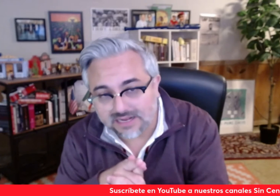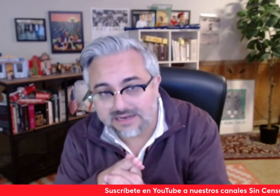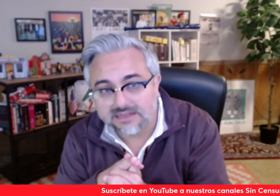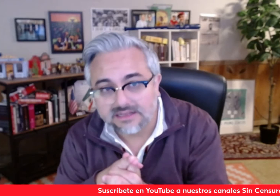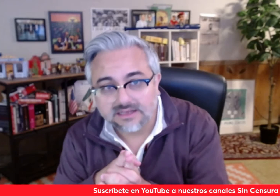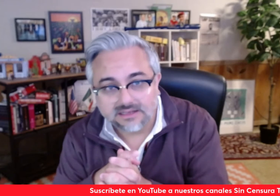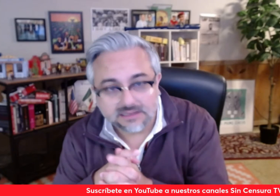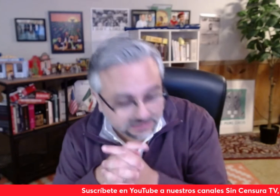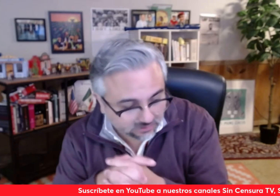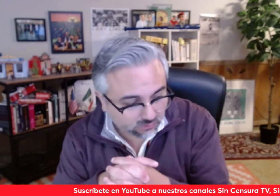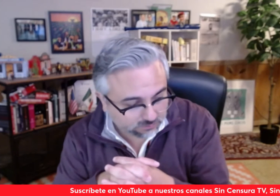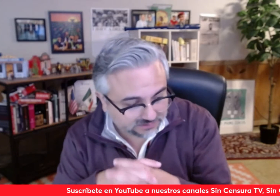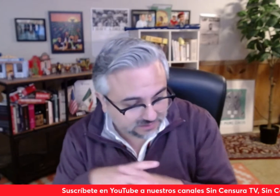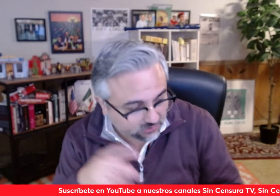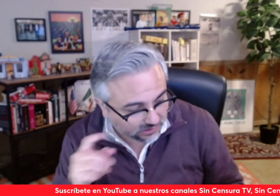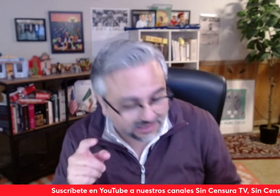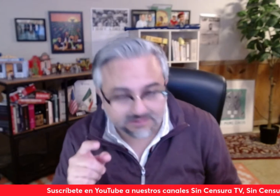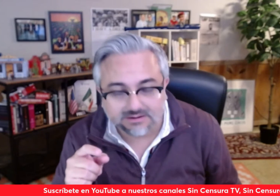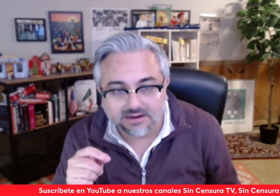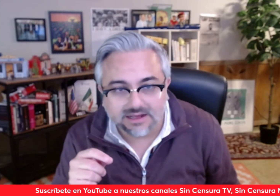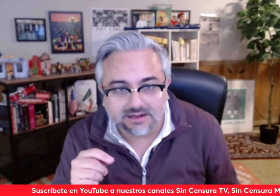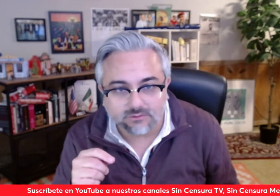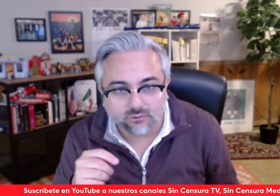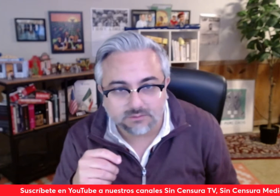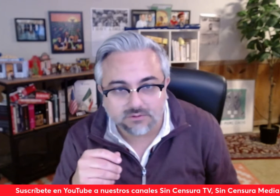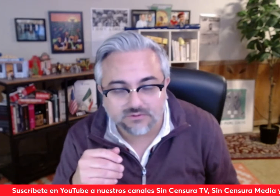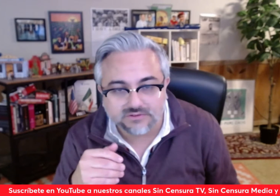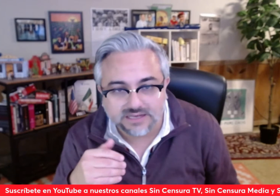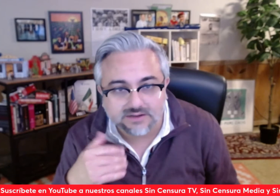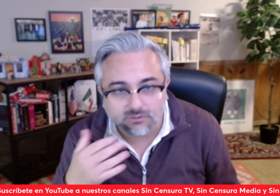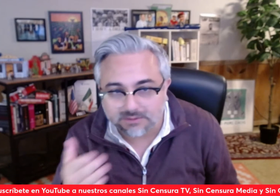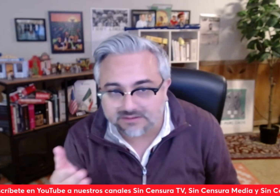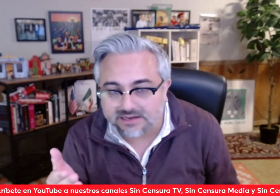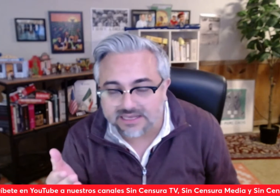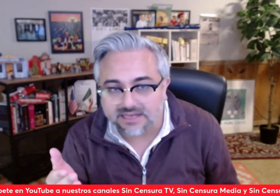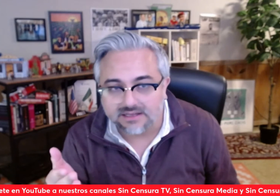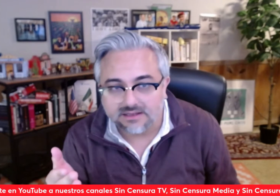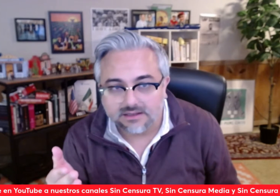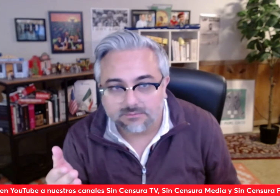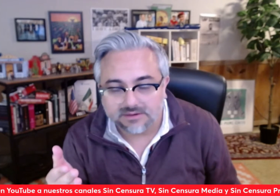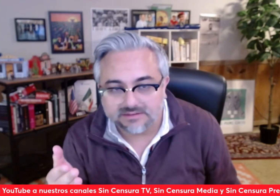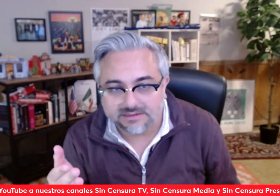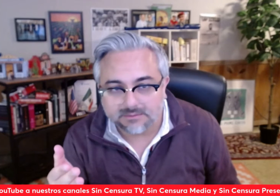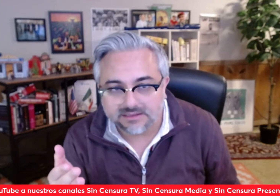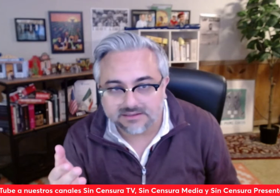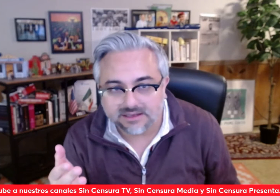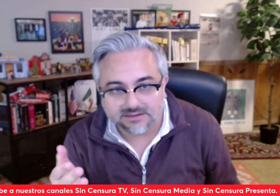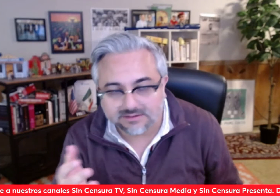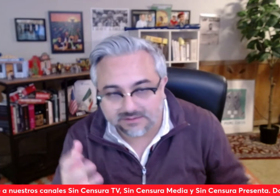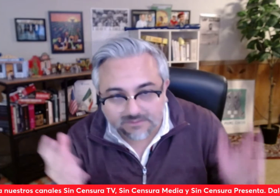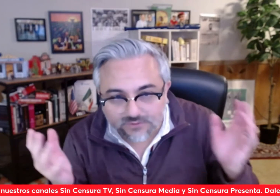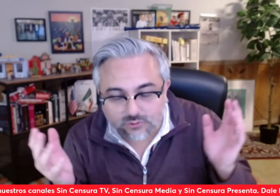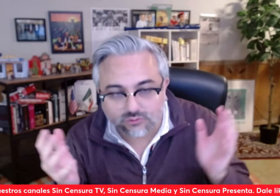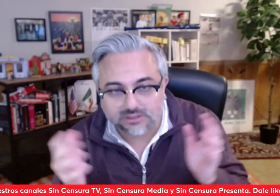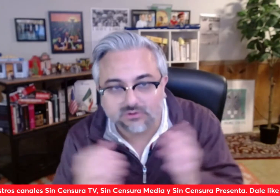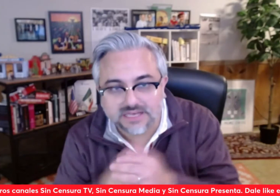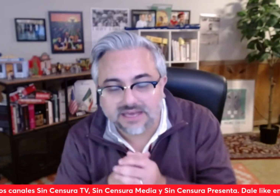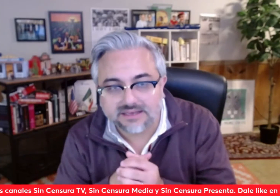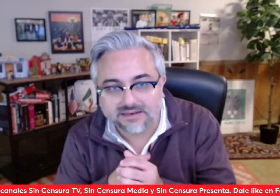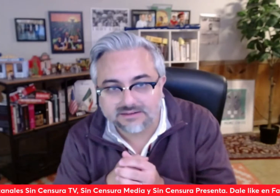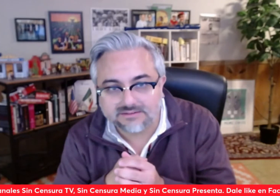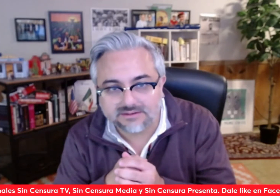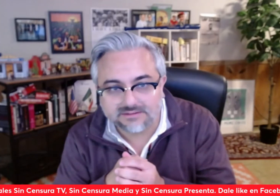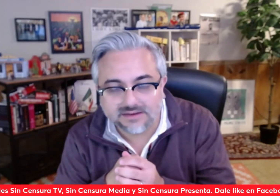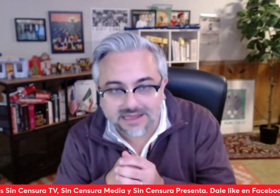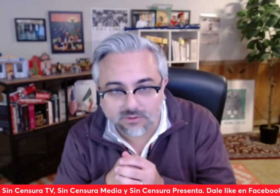lo general y en lo particular la reforma judicial, y hoy pasaría precisamente a ser discutido